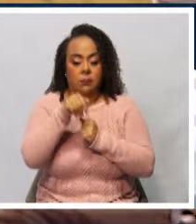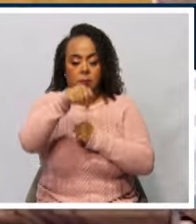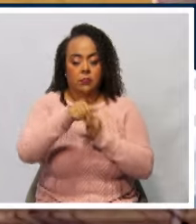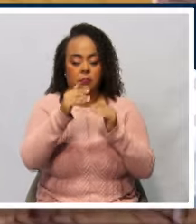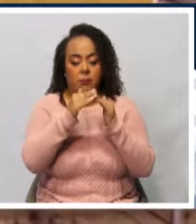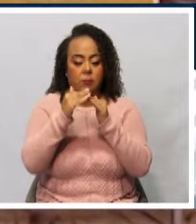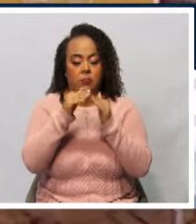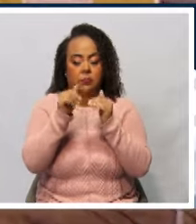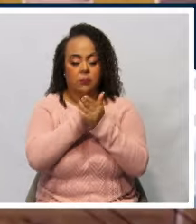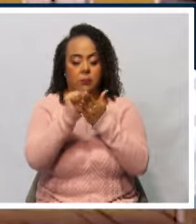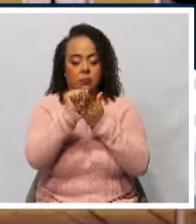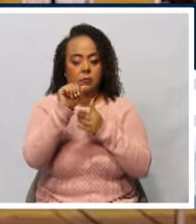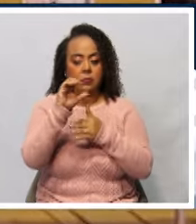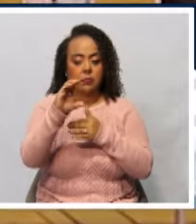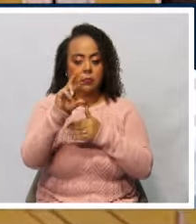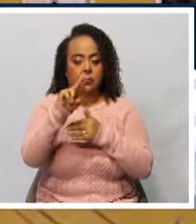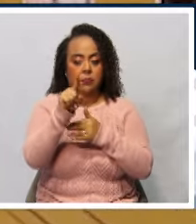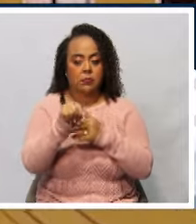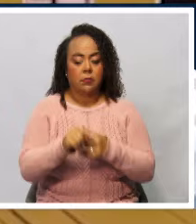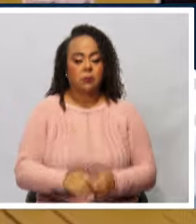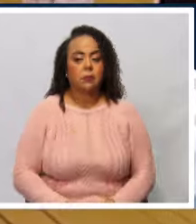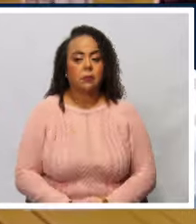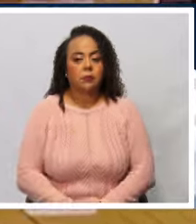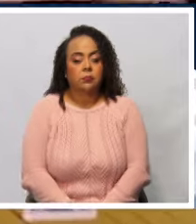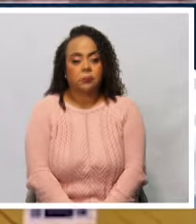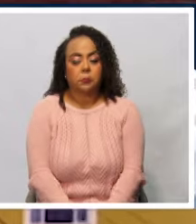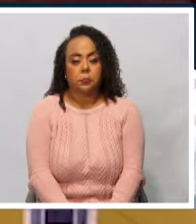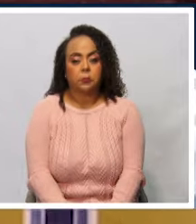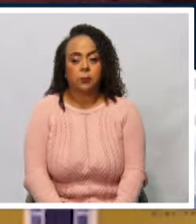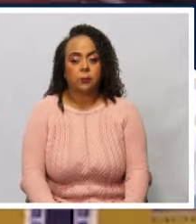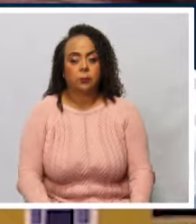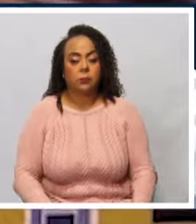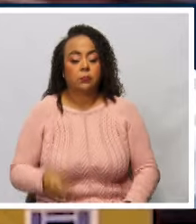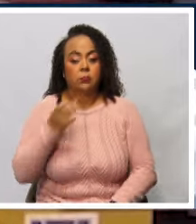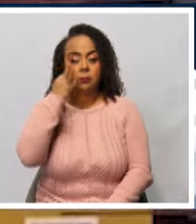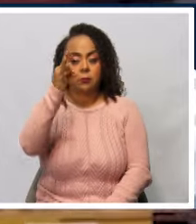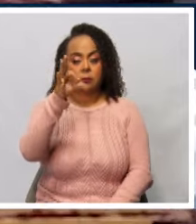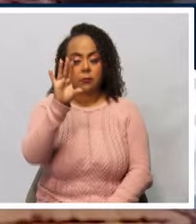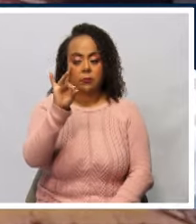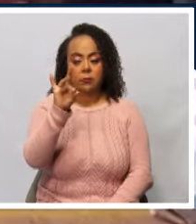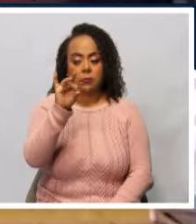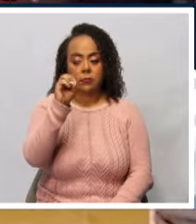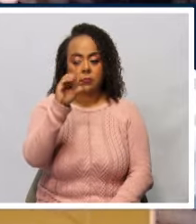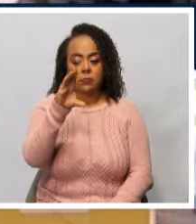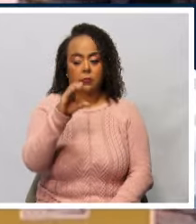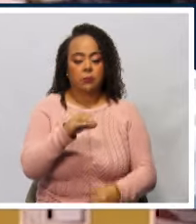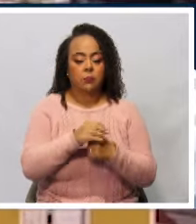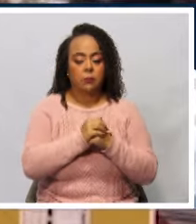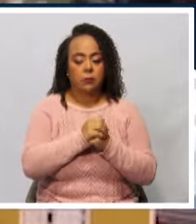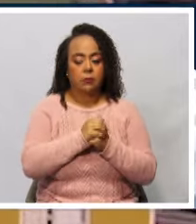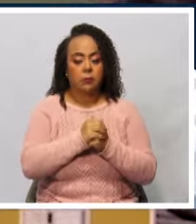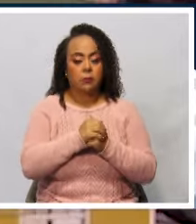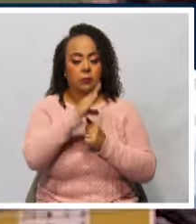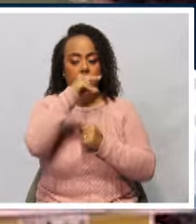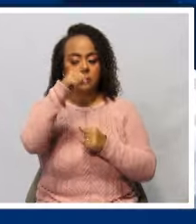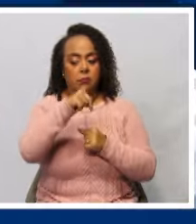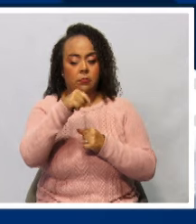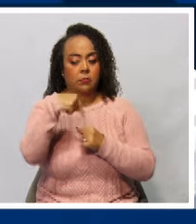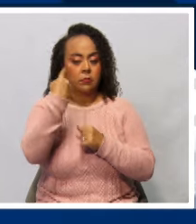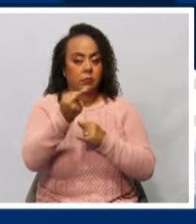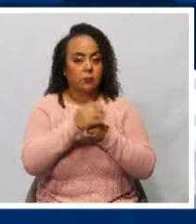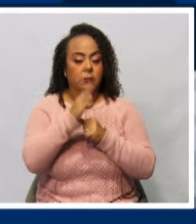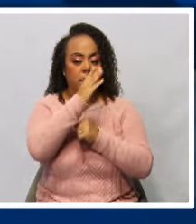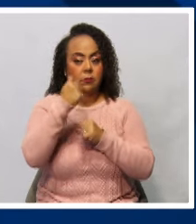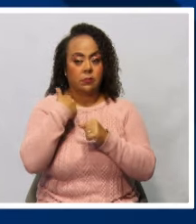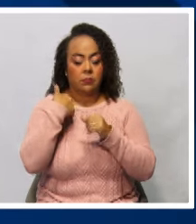comunidad santacruceña. Y el próximo 8 de octubre, o sea, ahora en 7 días, tenemos una reunión